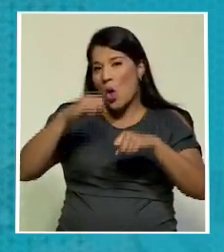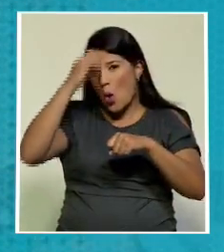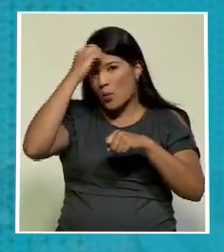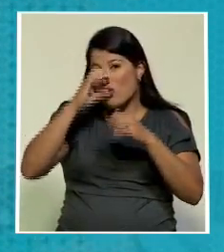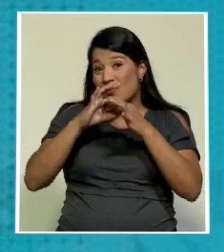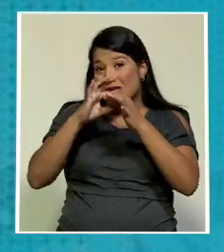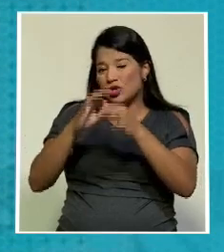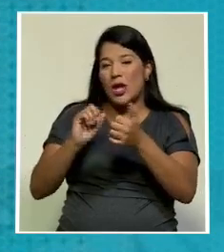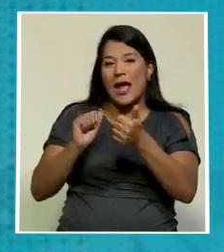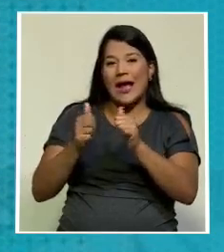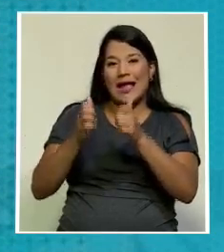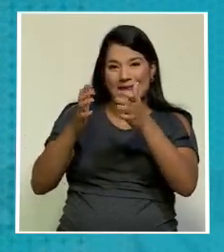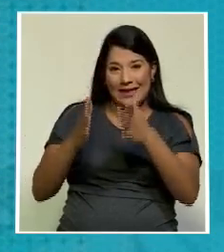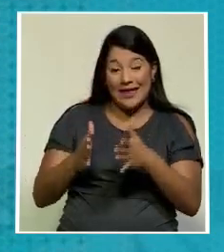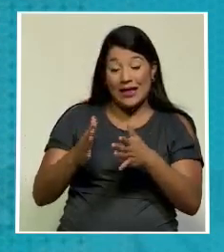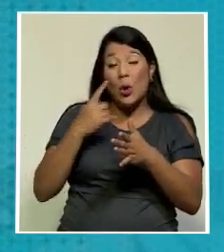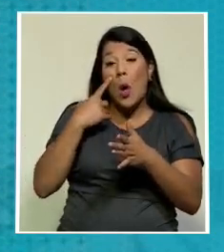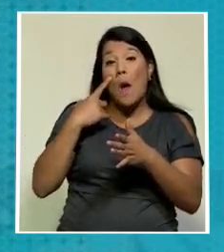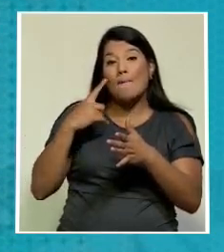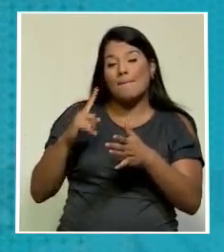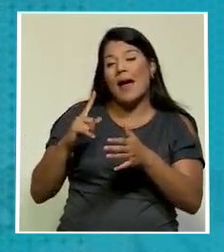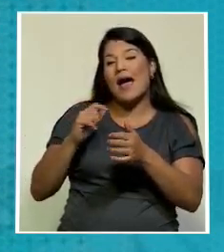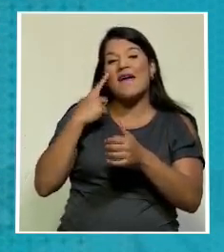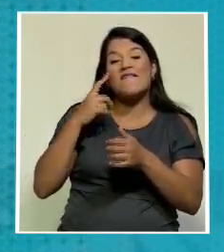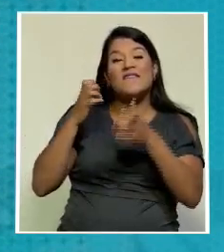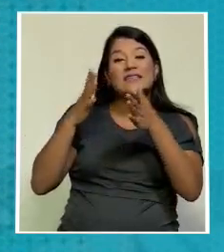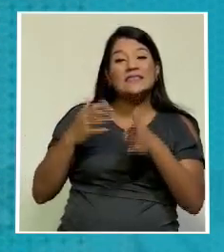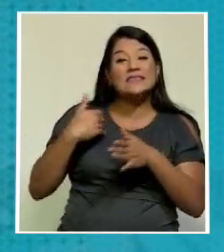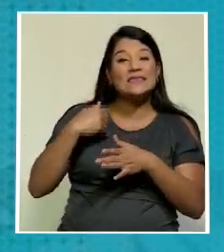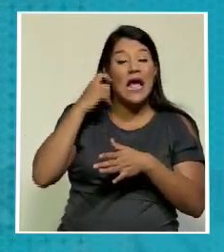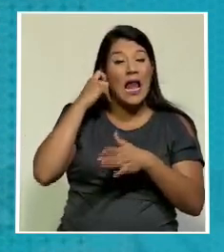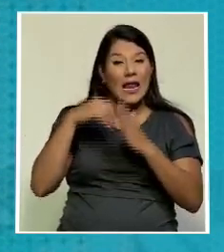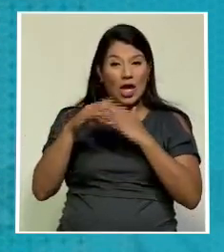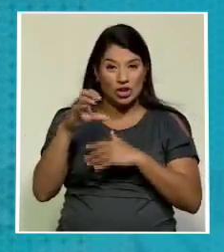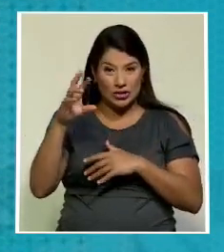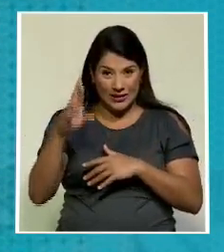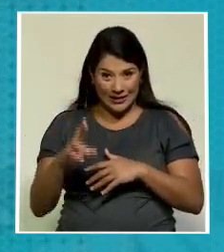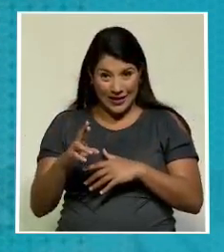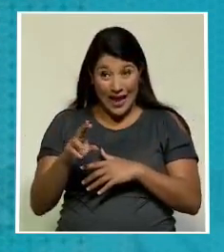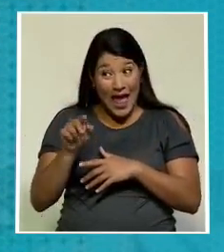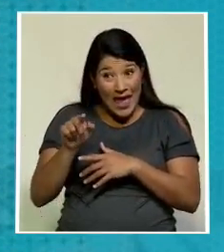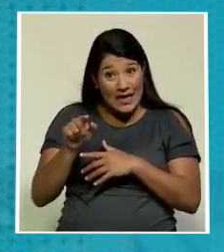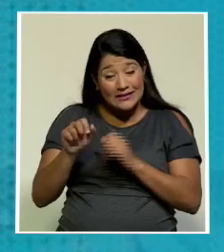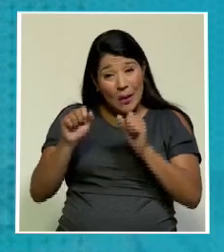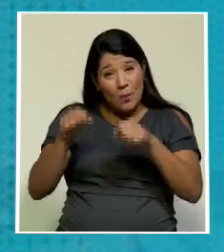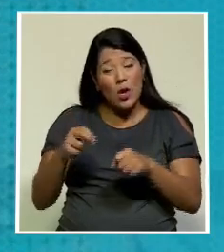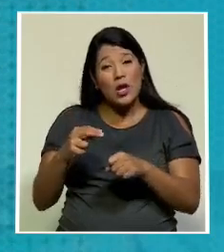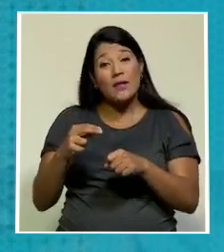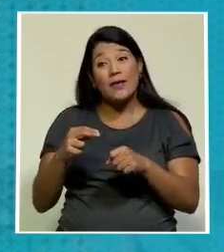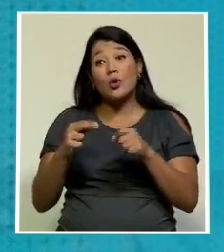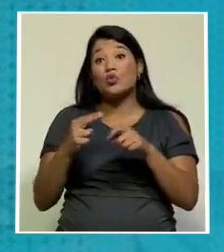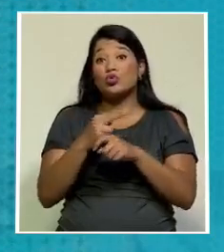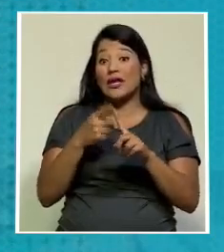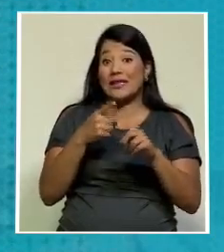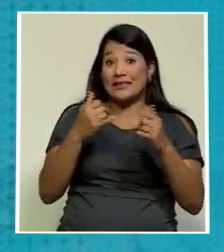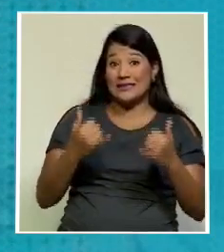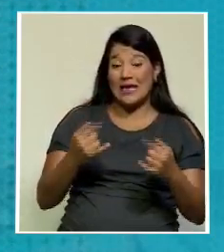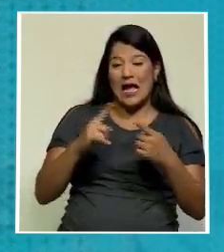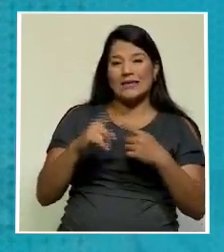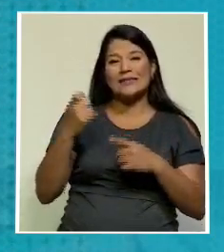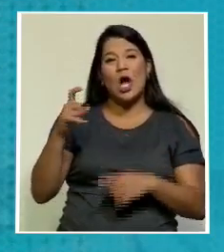candidatas al cargo de fiscal o fiscala general de la República. Dicha herramienta estará disponible hasta el 11 de noviembre del año